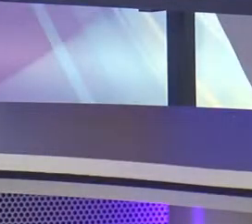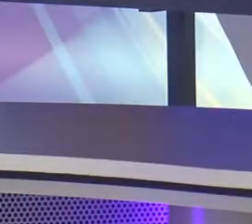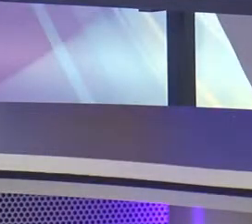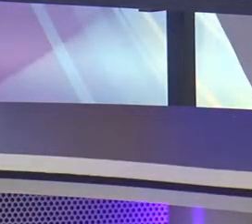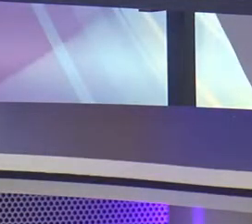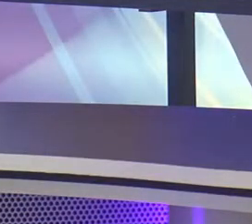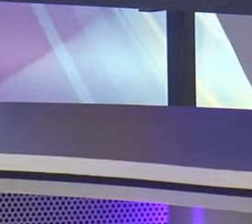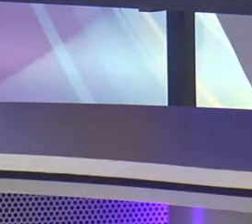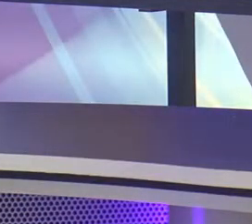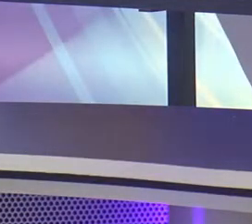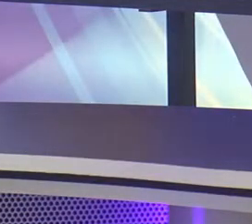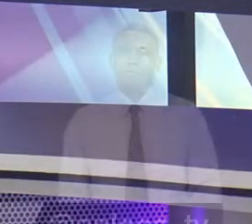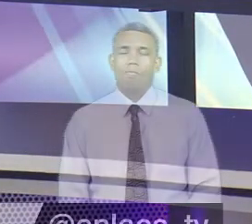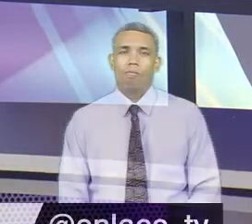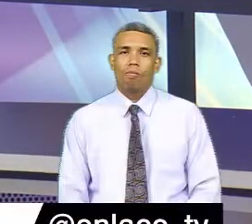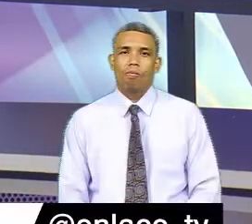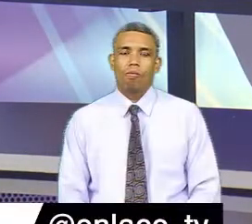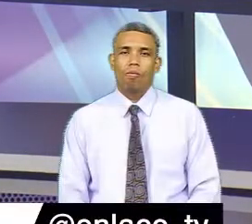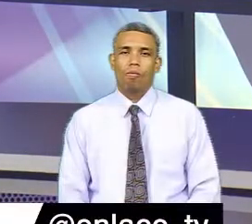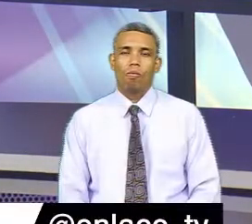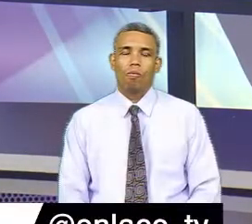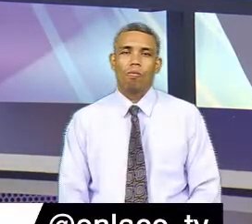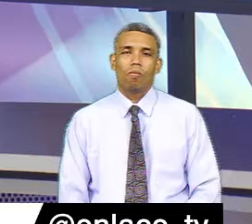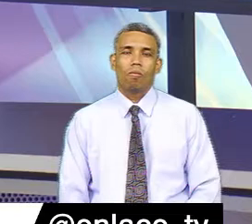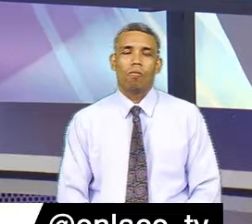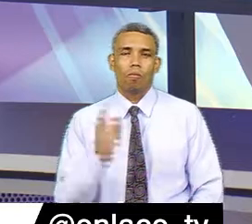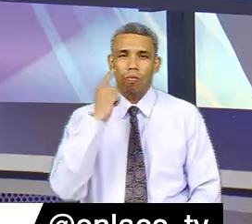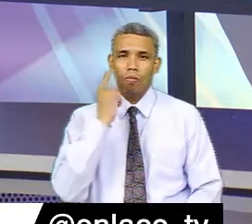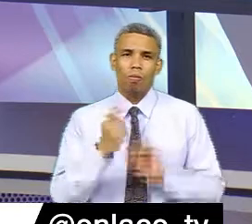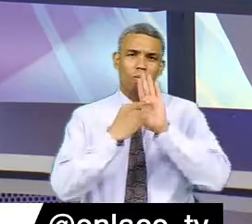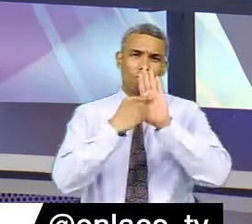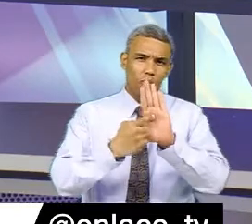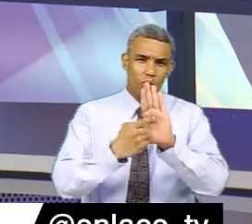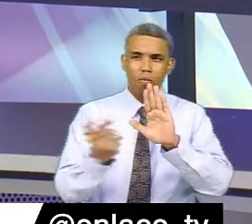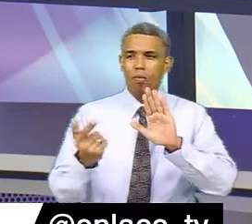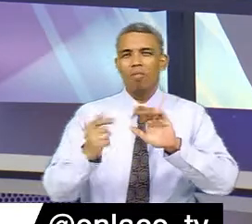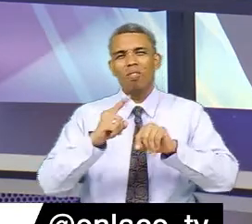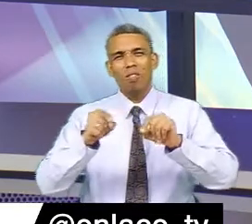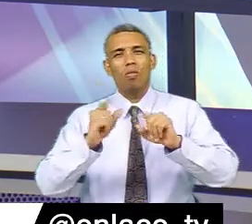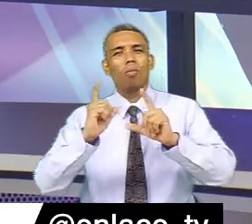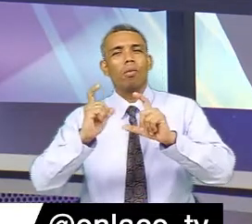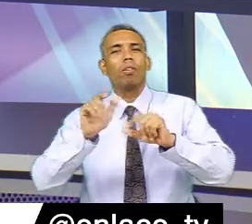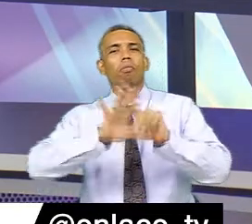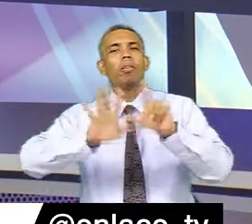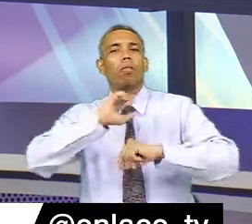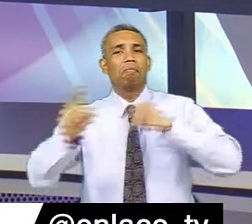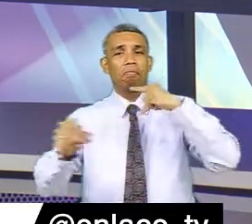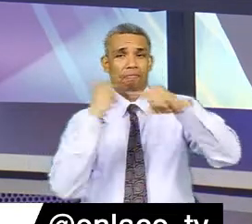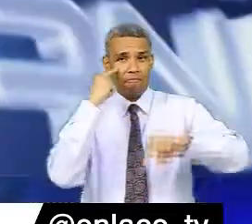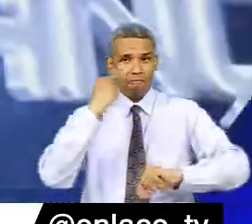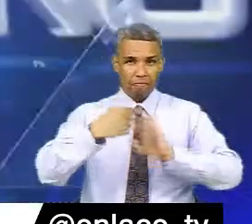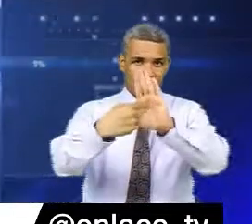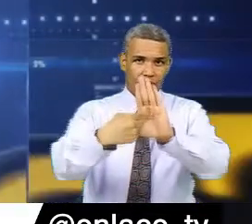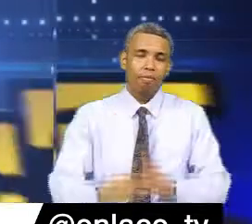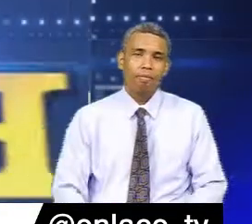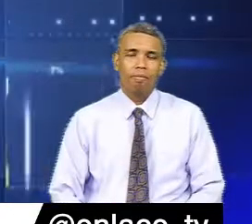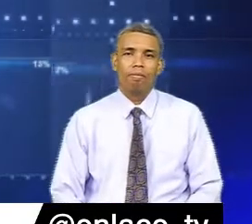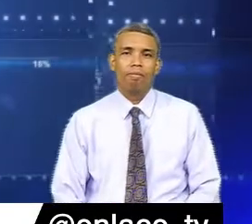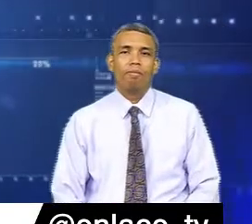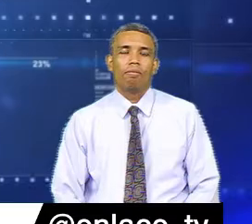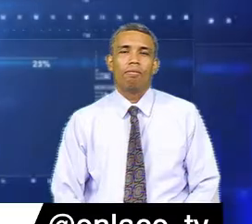Gracias por seguir con nosotros. A continuación, conozca las denuncias que hacen nuestros reporteros ciudadanos a Enlace Noticias.